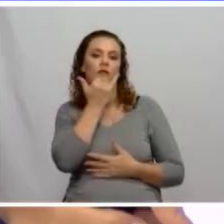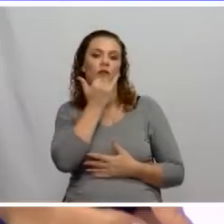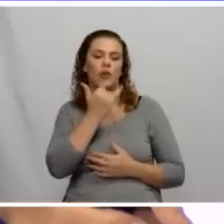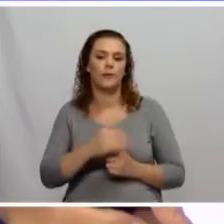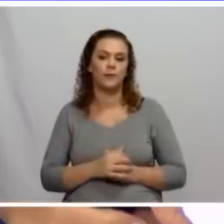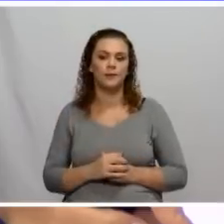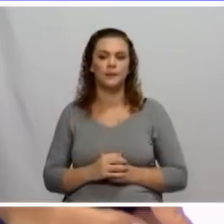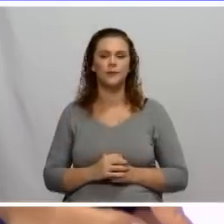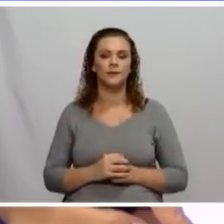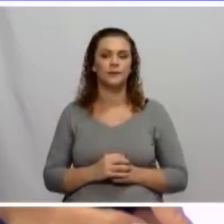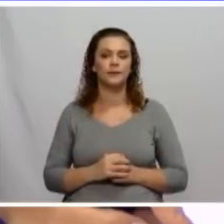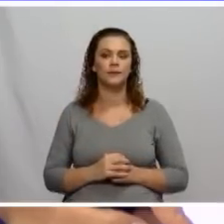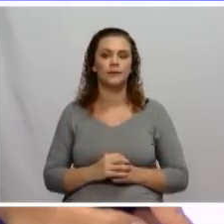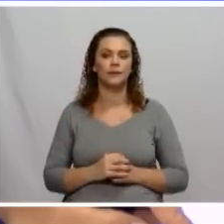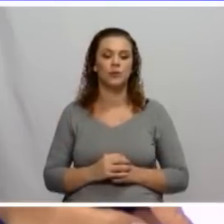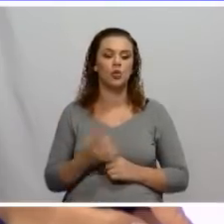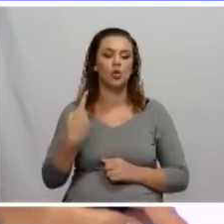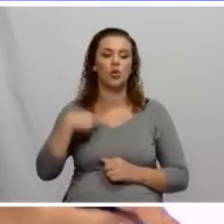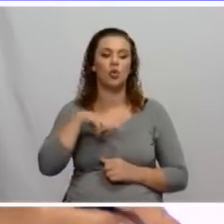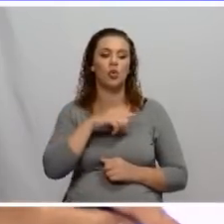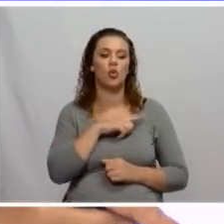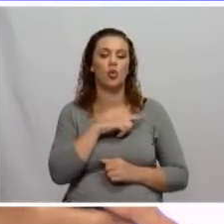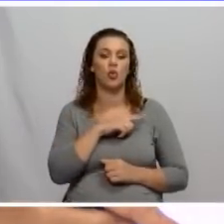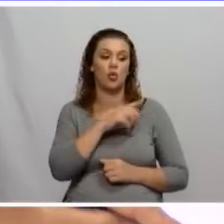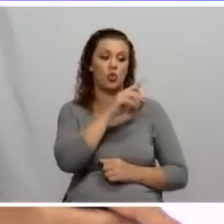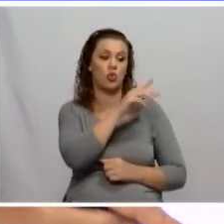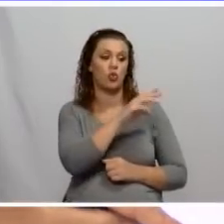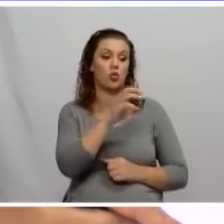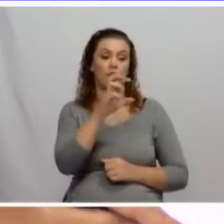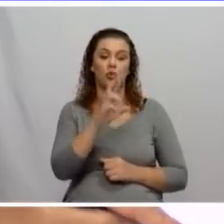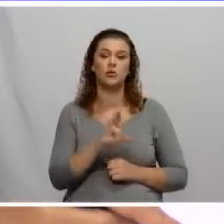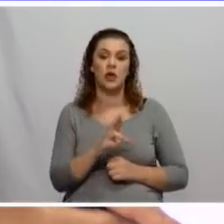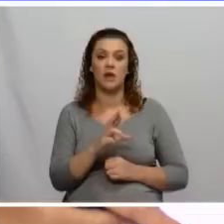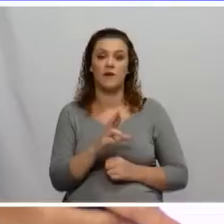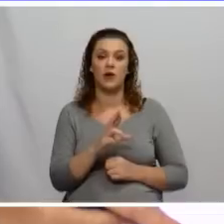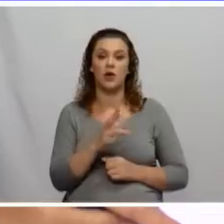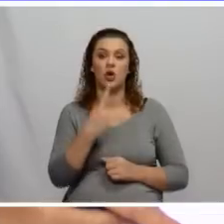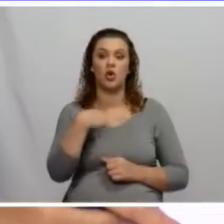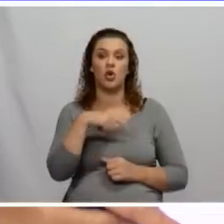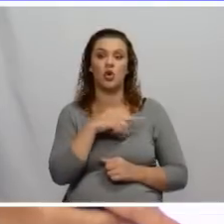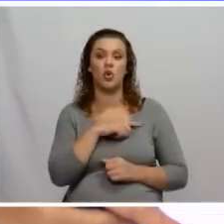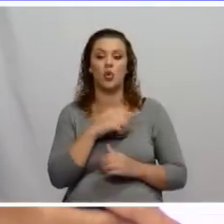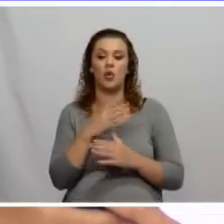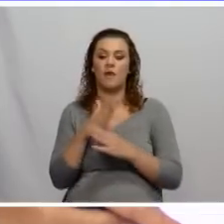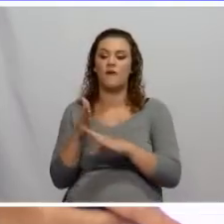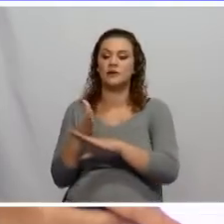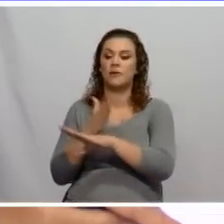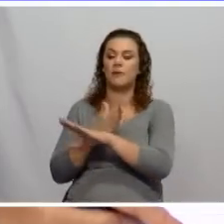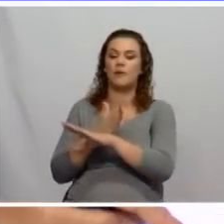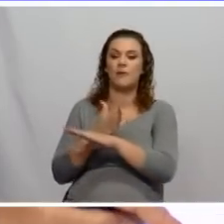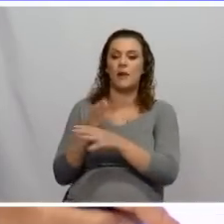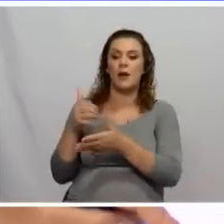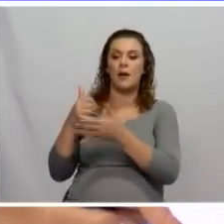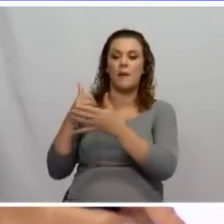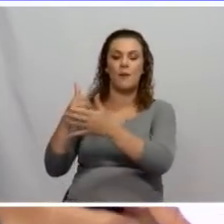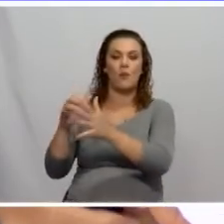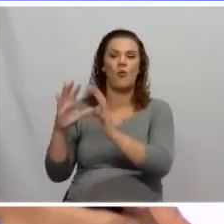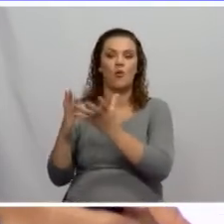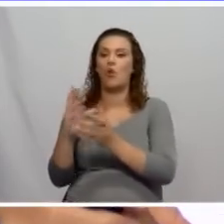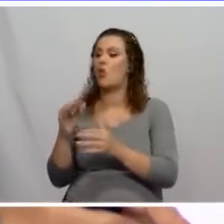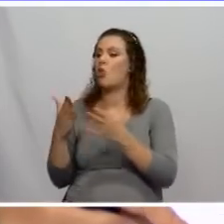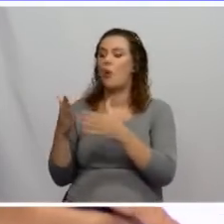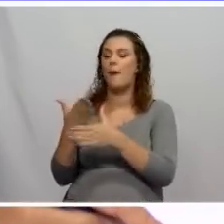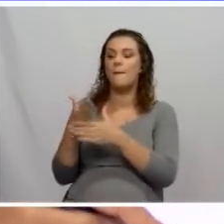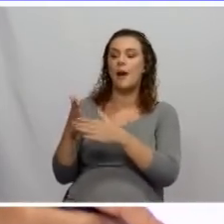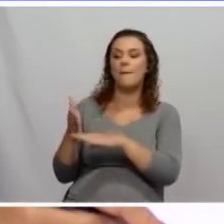de que nosotros por ser Costa Rica nos comemos fases previas de copas del mundo por ejemplo no jugamos